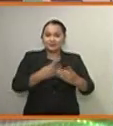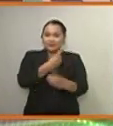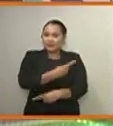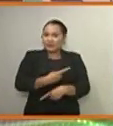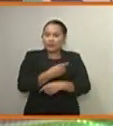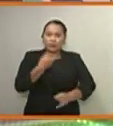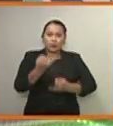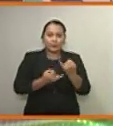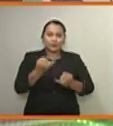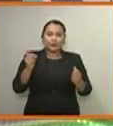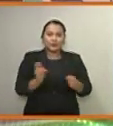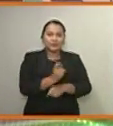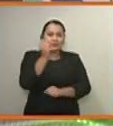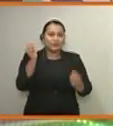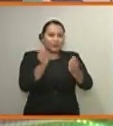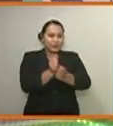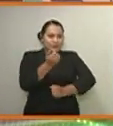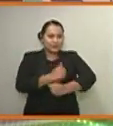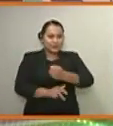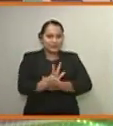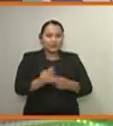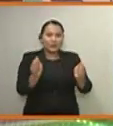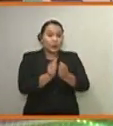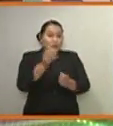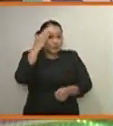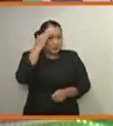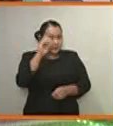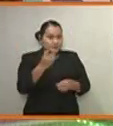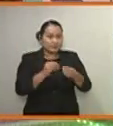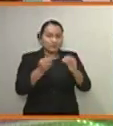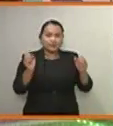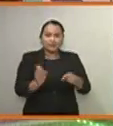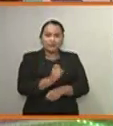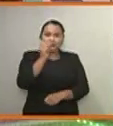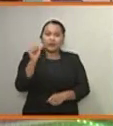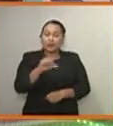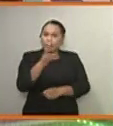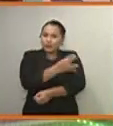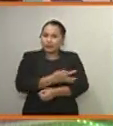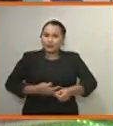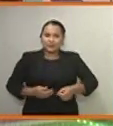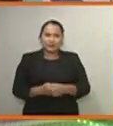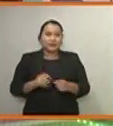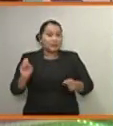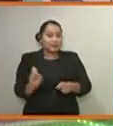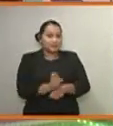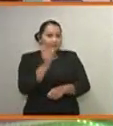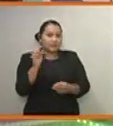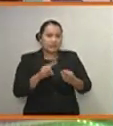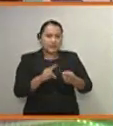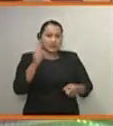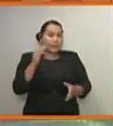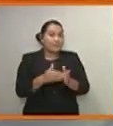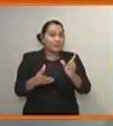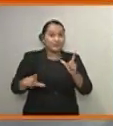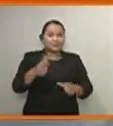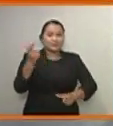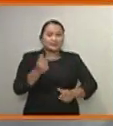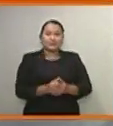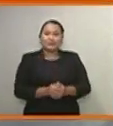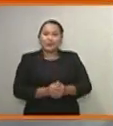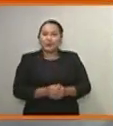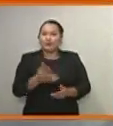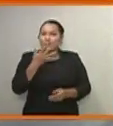pegando y ganando junto a Pega 3. Acompáñame a conocer los tres números afortunados para esta tarde. Y así ganar hasta 100.000 empiras. Mucha suerte,